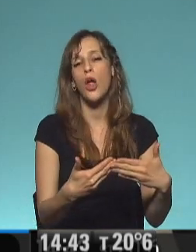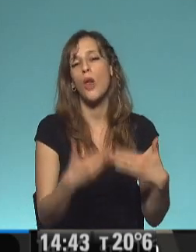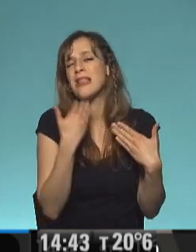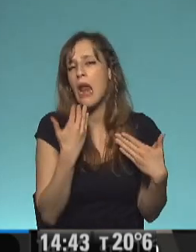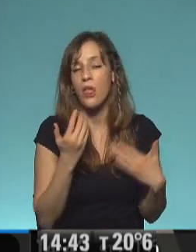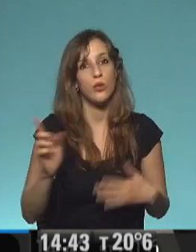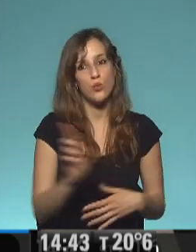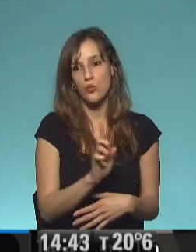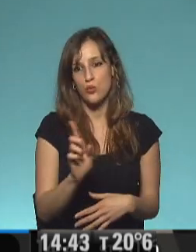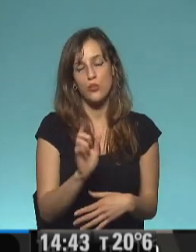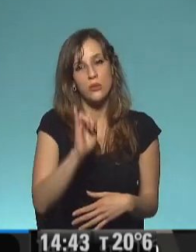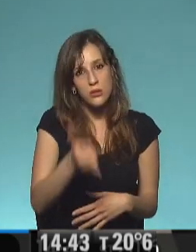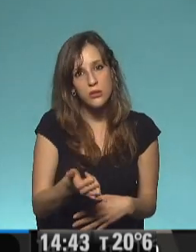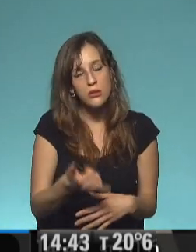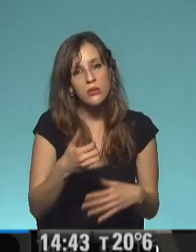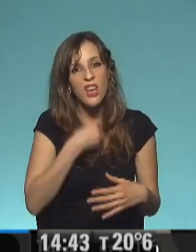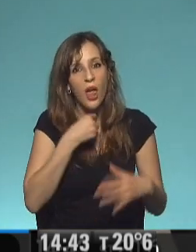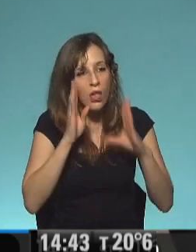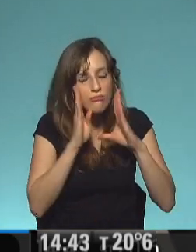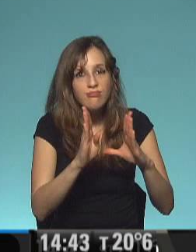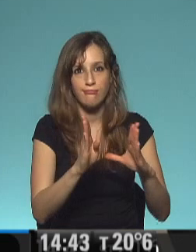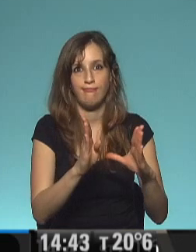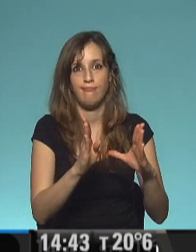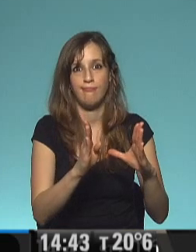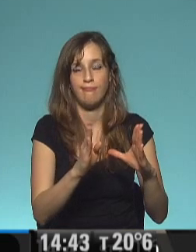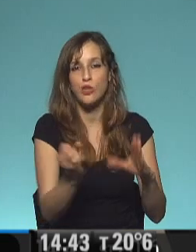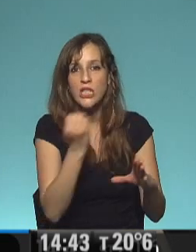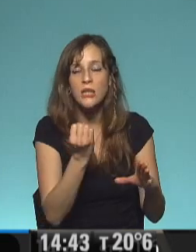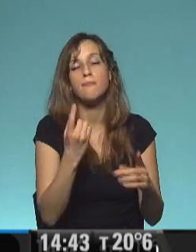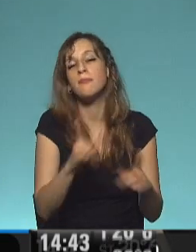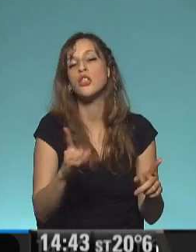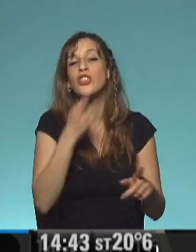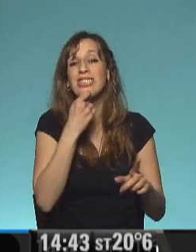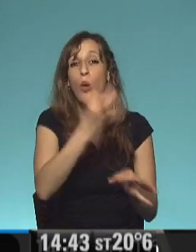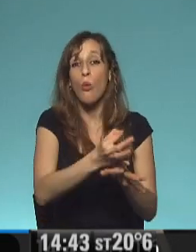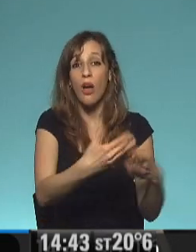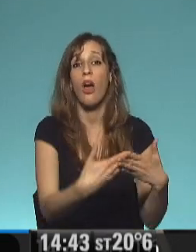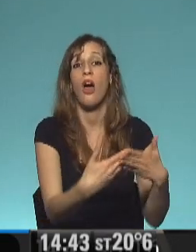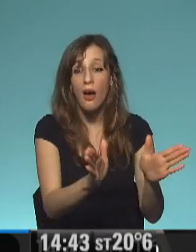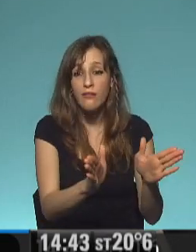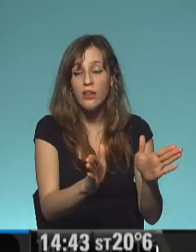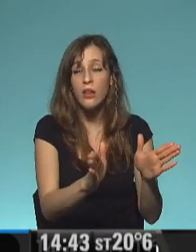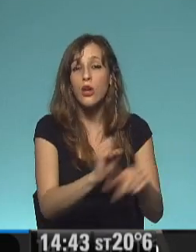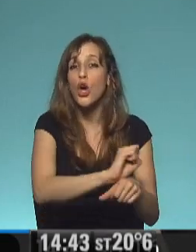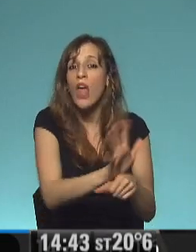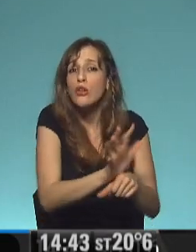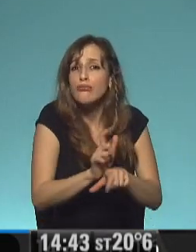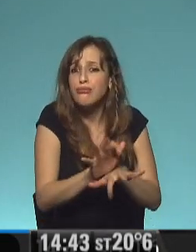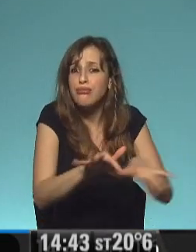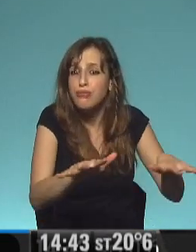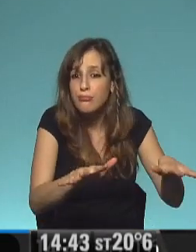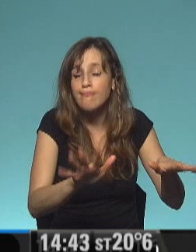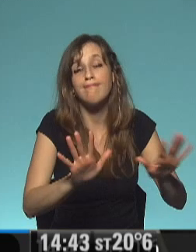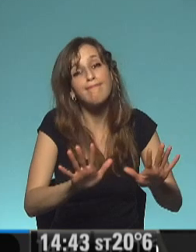por habilitar las clases profundicemos un problema de salud en el escenario nacional. Hay que moverse con